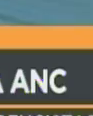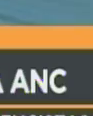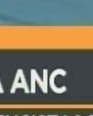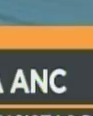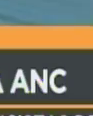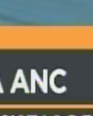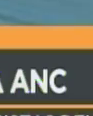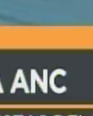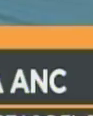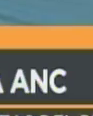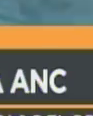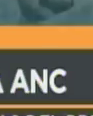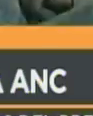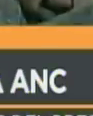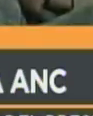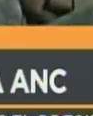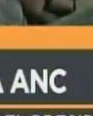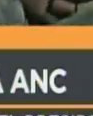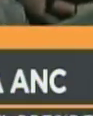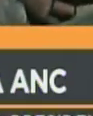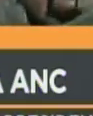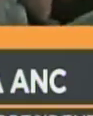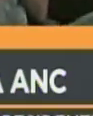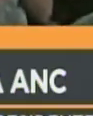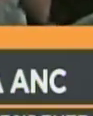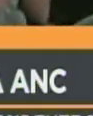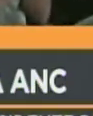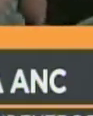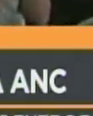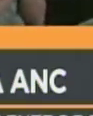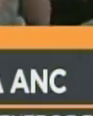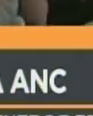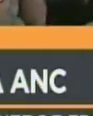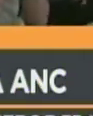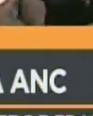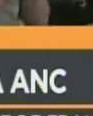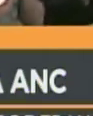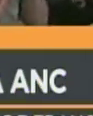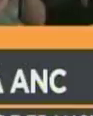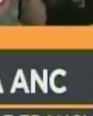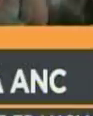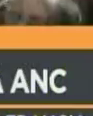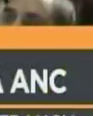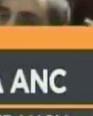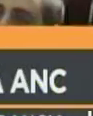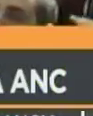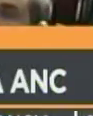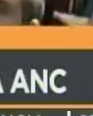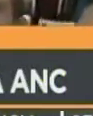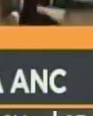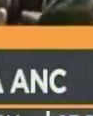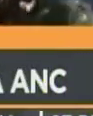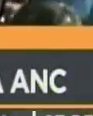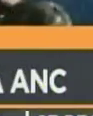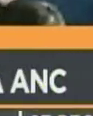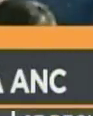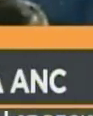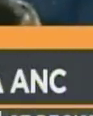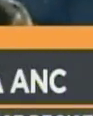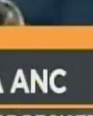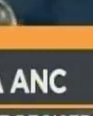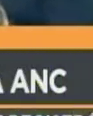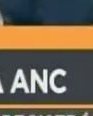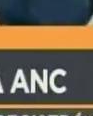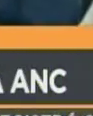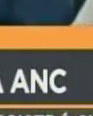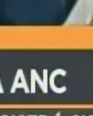está inspirada profundamente en el amor por la humanidad, en la emancipación por la humanidad. ¿Cómo